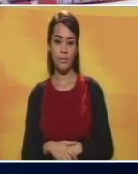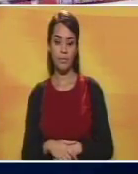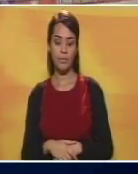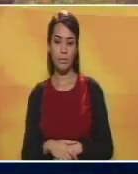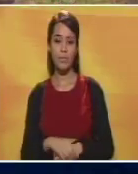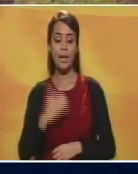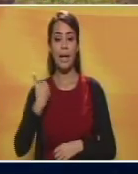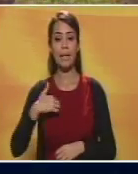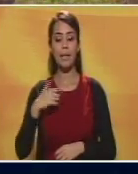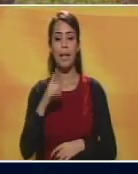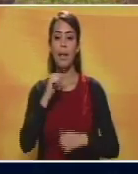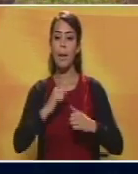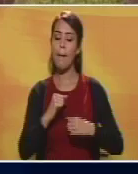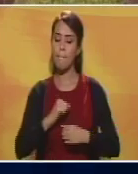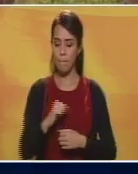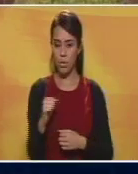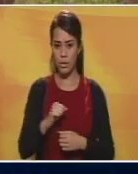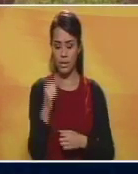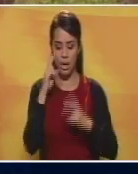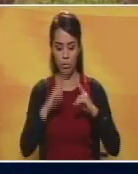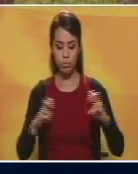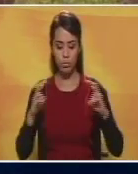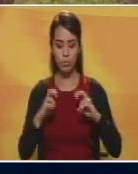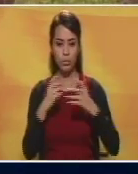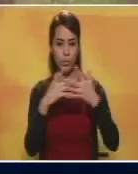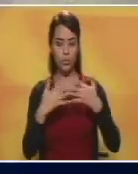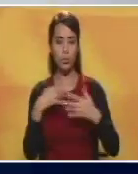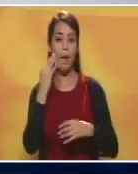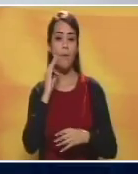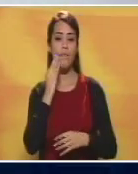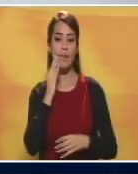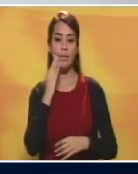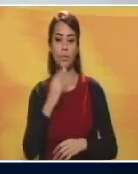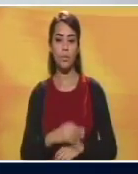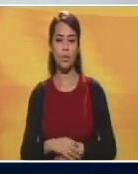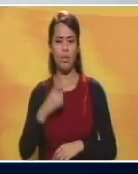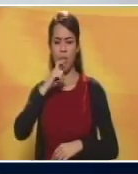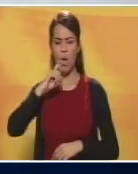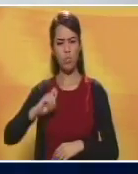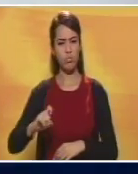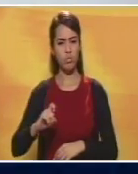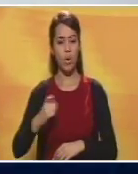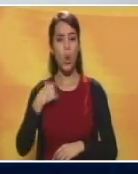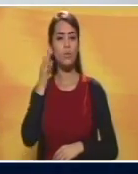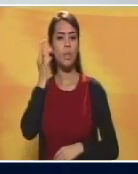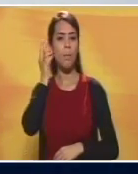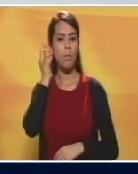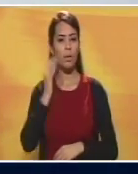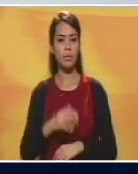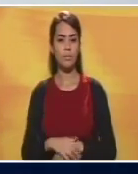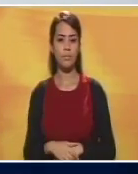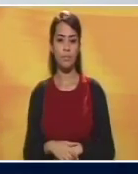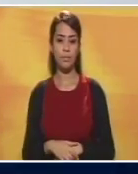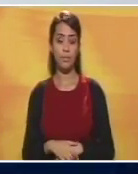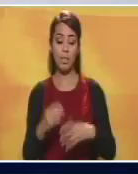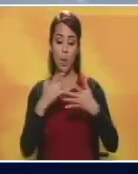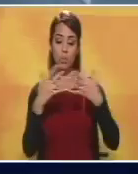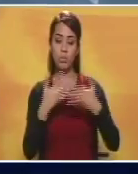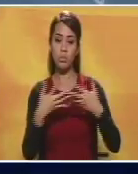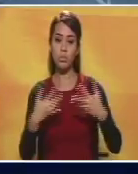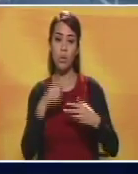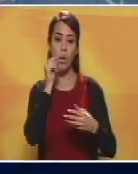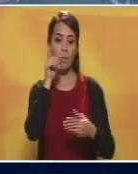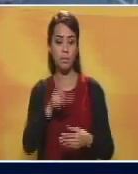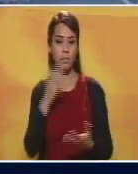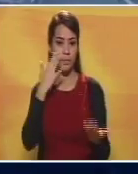En Canadá, la policía de Toronto investiga un mensaje en Facebook con tonos de odio contra las mujeres que habrían sido escrito por